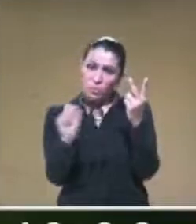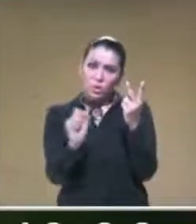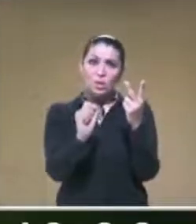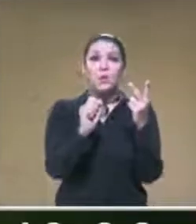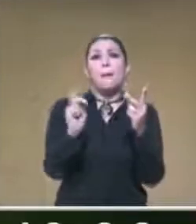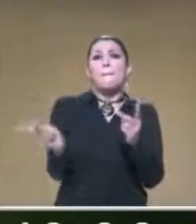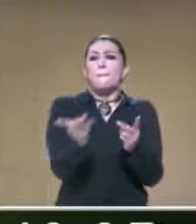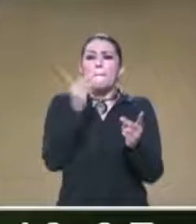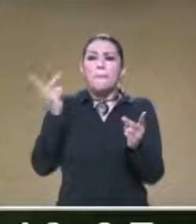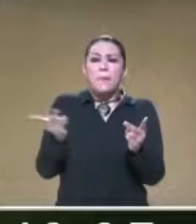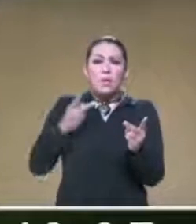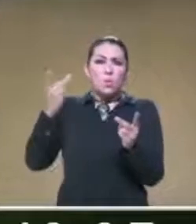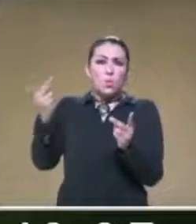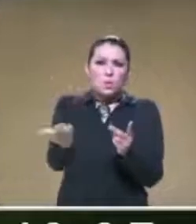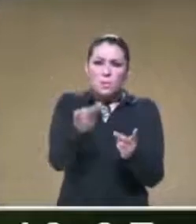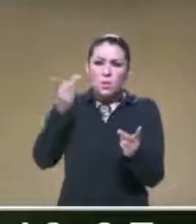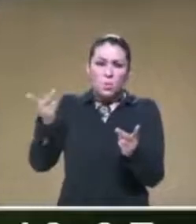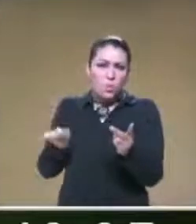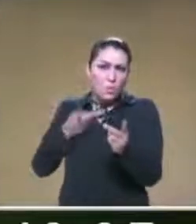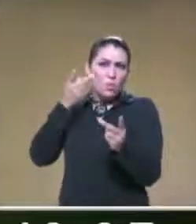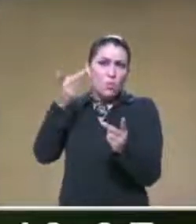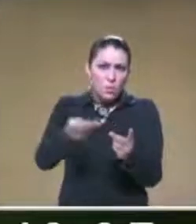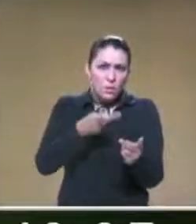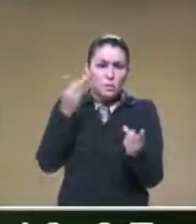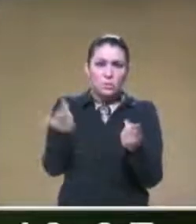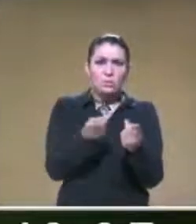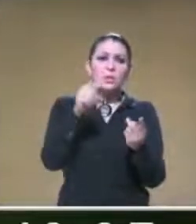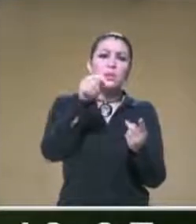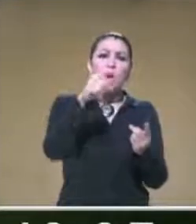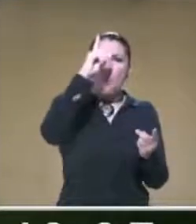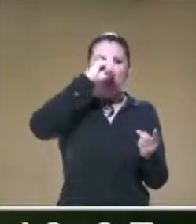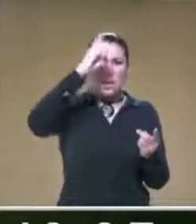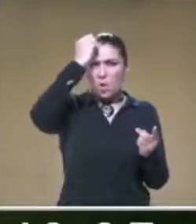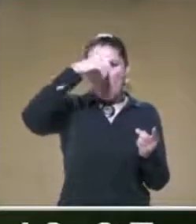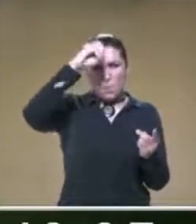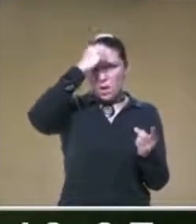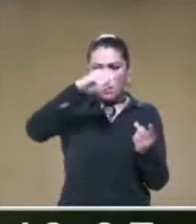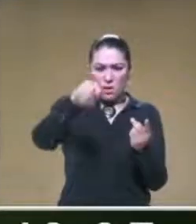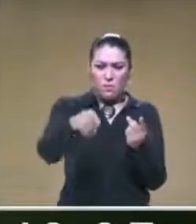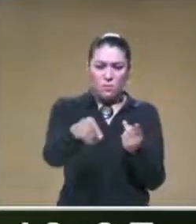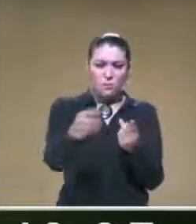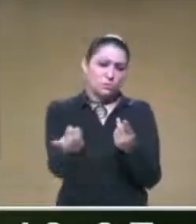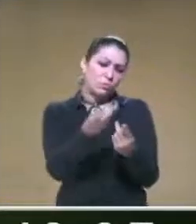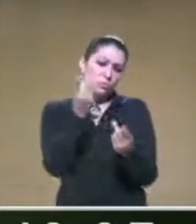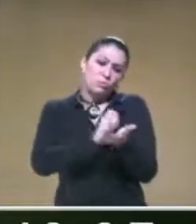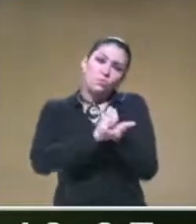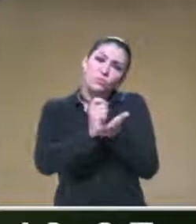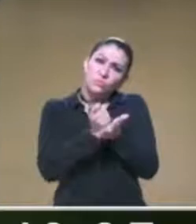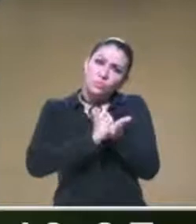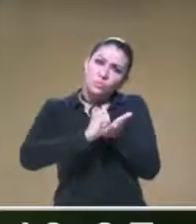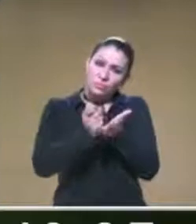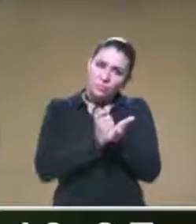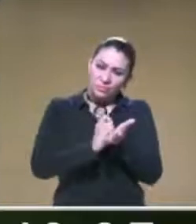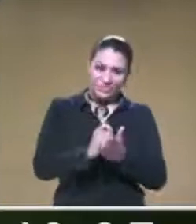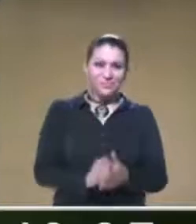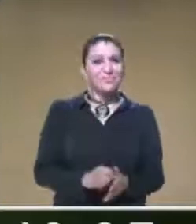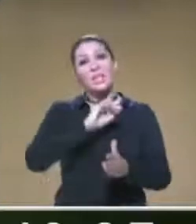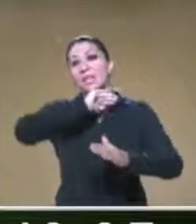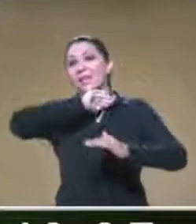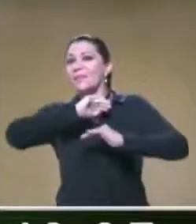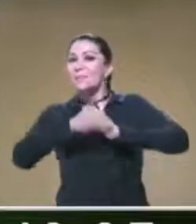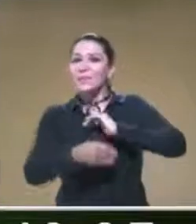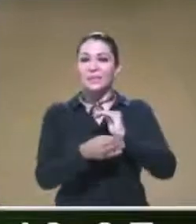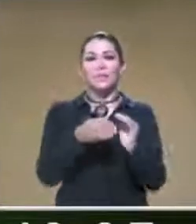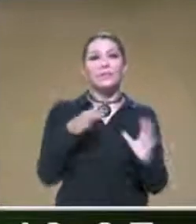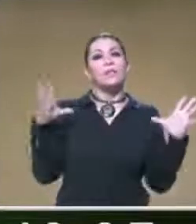de preguntas con la finalidad de conocer su opinión acerca del tema que es de nuestro interés. Y por último, tenemos